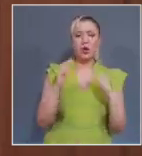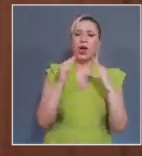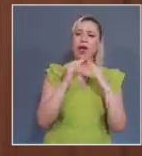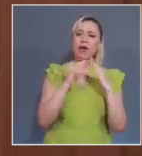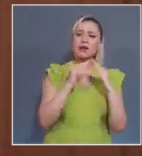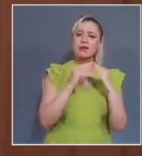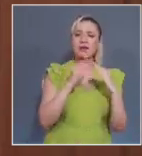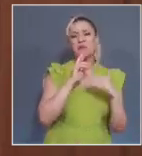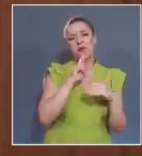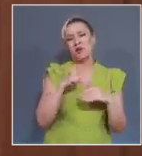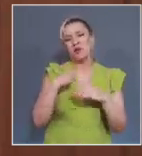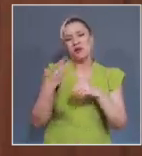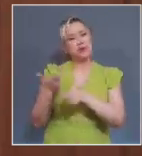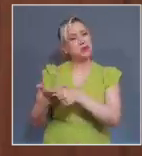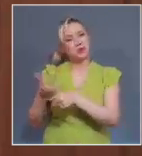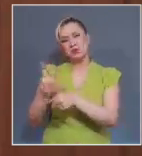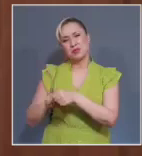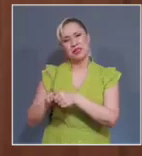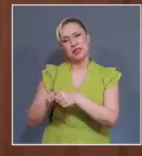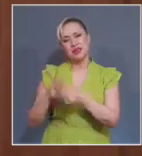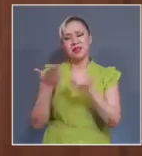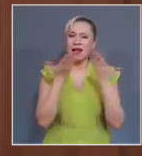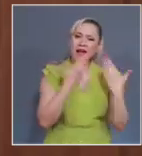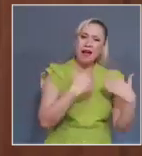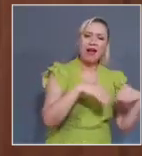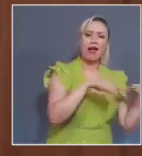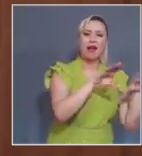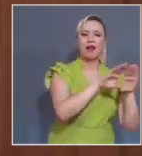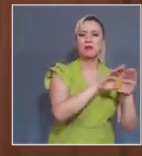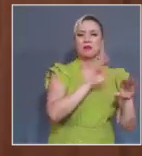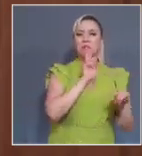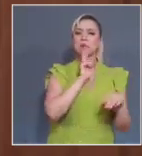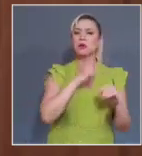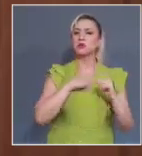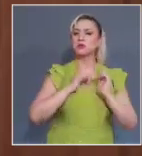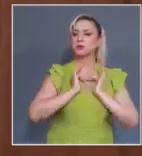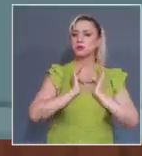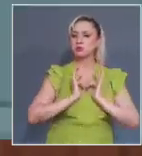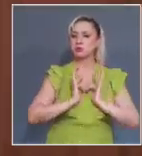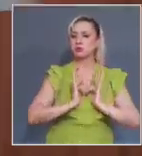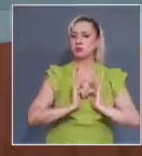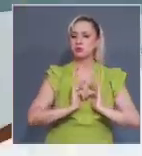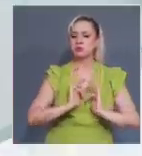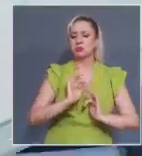manera que deseen. Para el canal del Poder Judicial de la Federación, Rosy García.